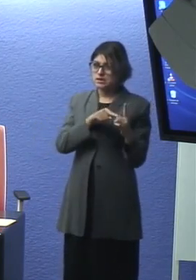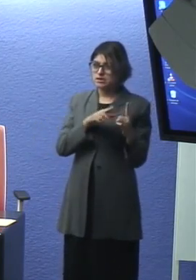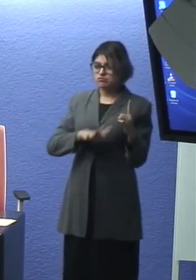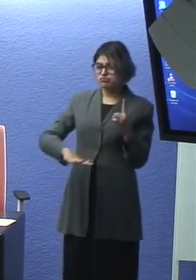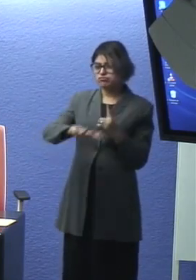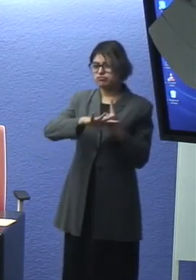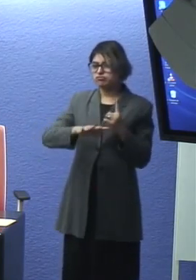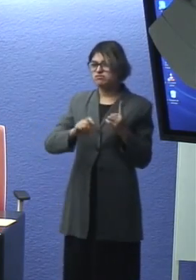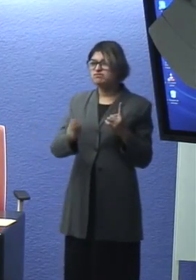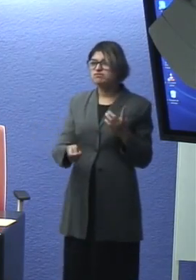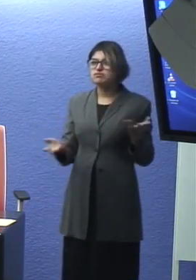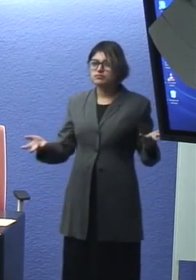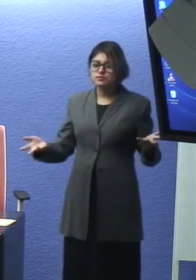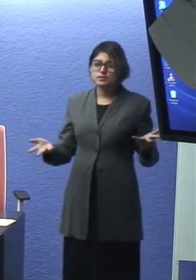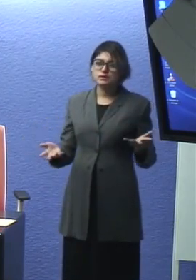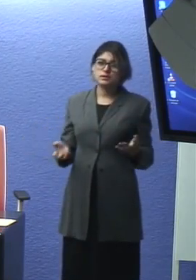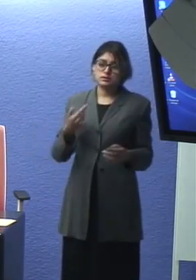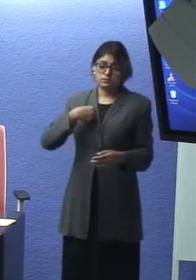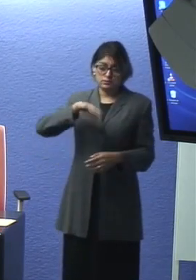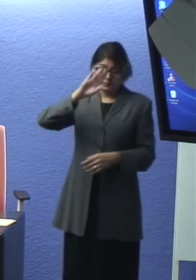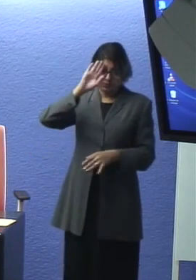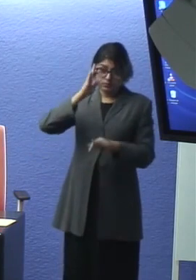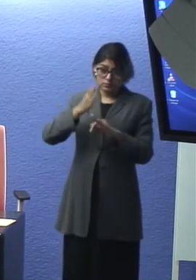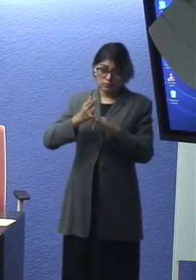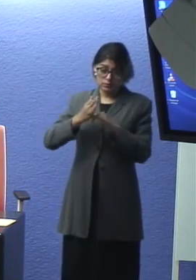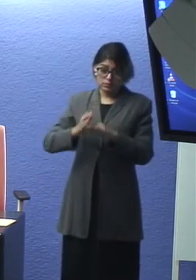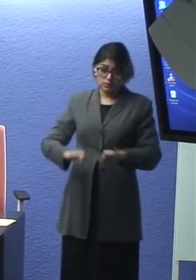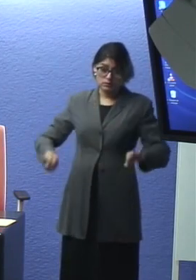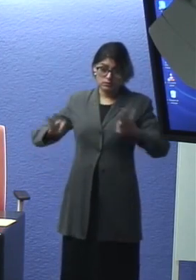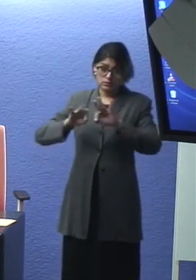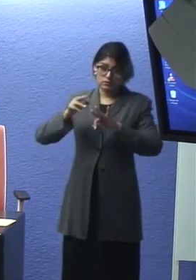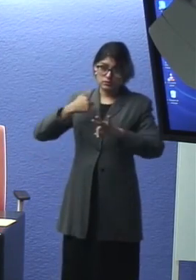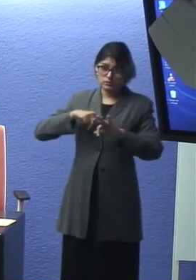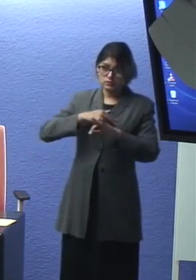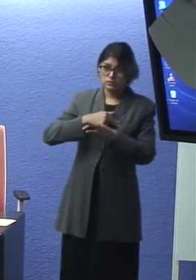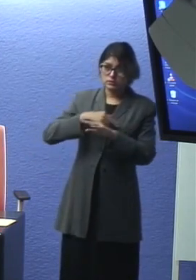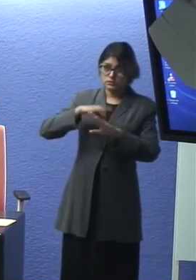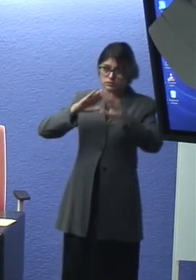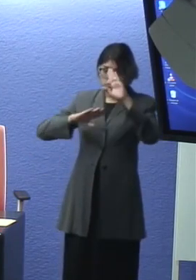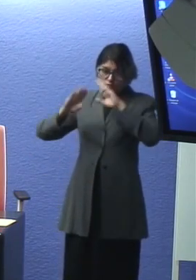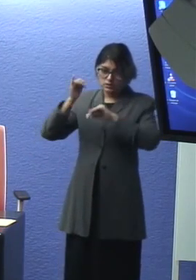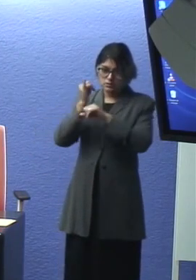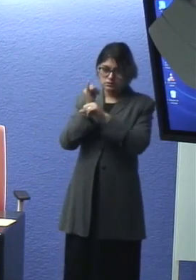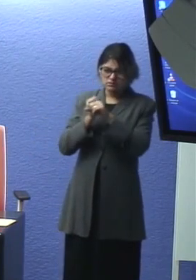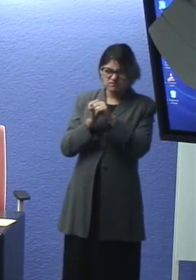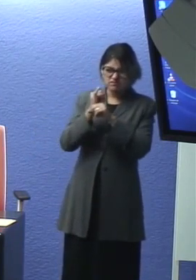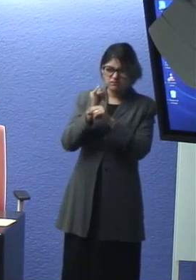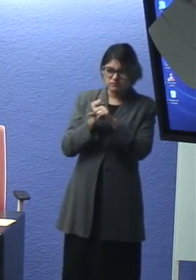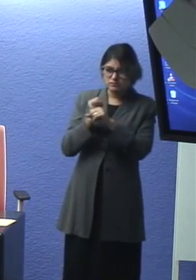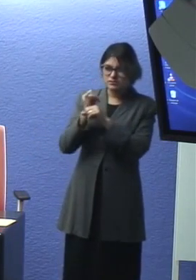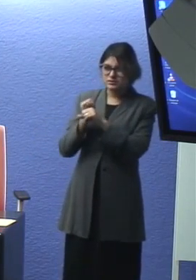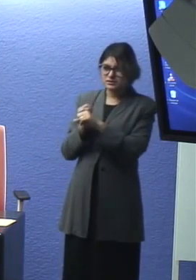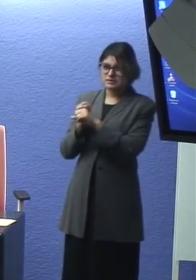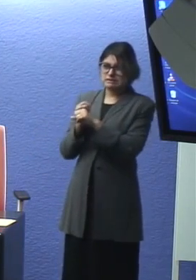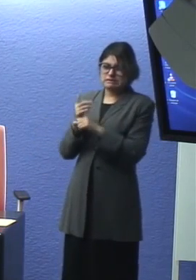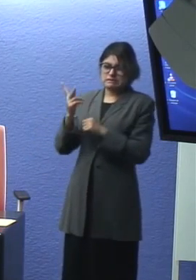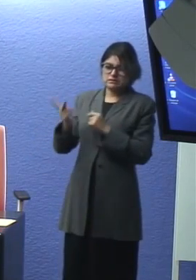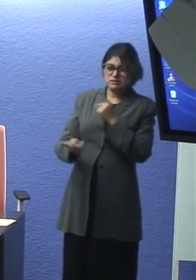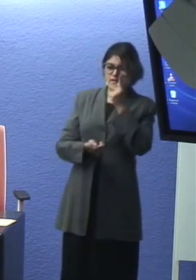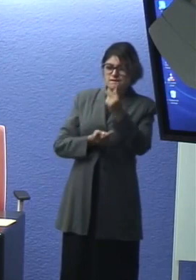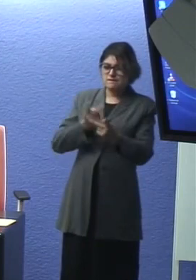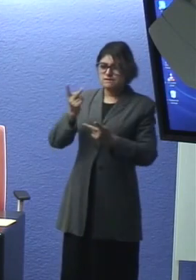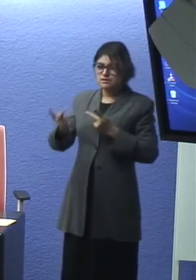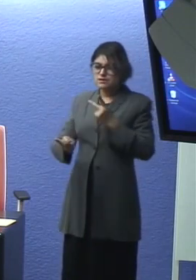Y creo que es momento de que nosotros hagamos investigaciones que le den nombre a esas interrogantes, que traten de responder